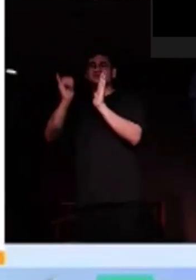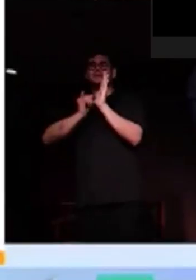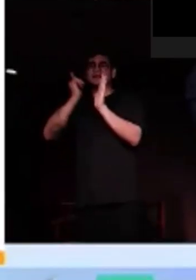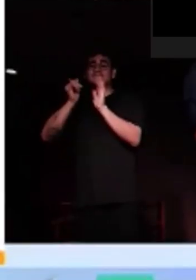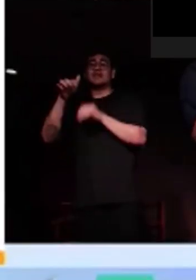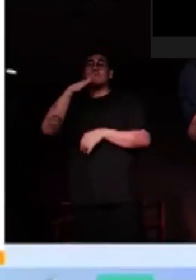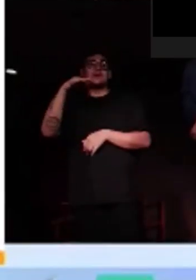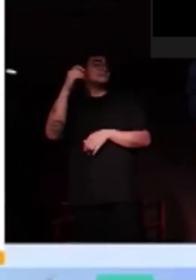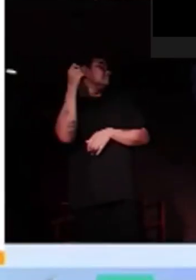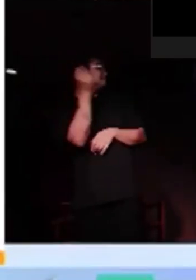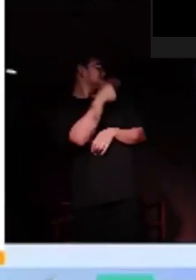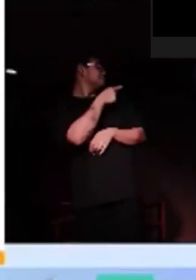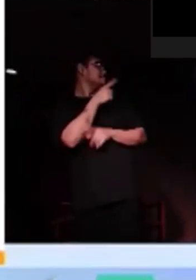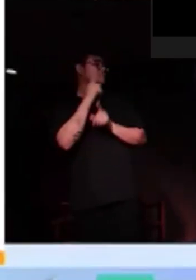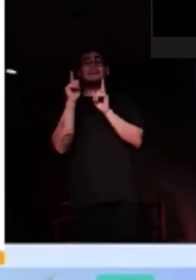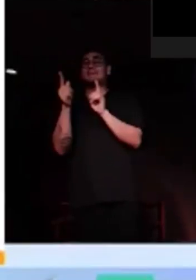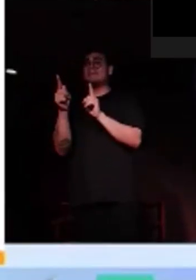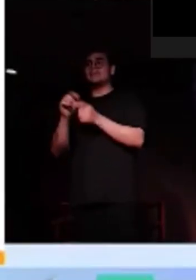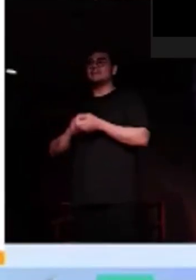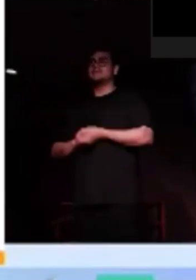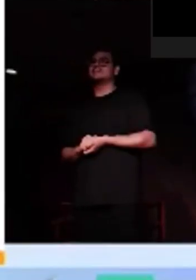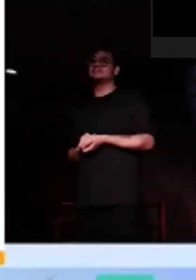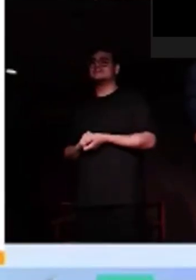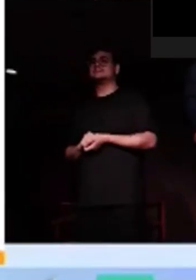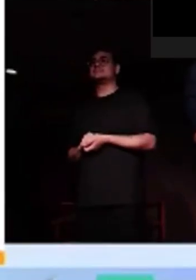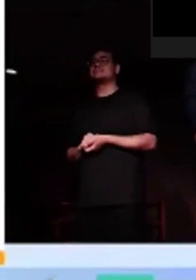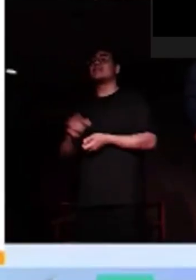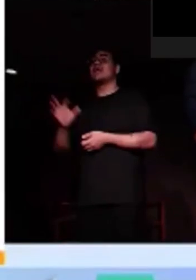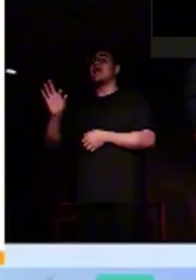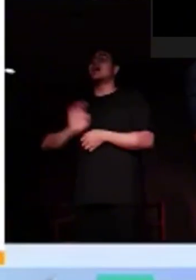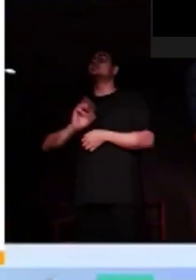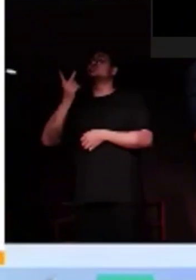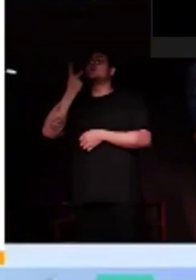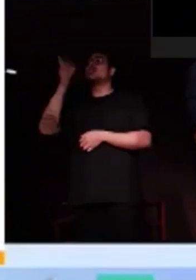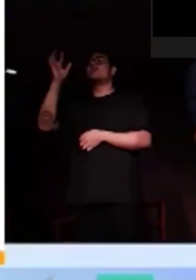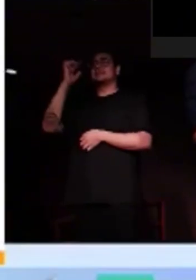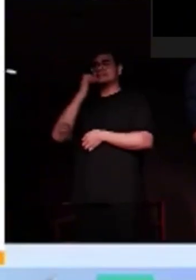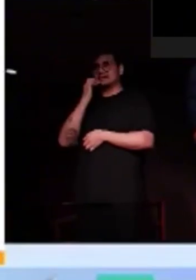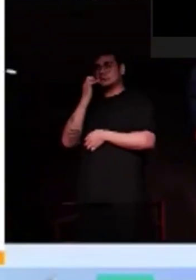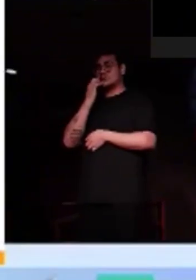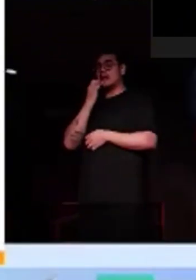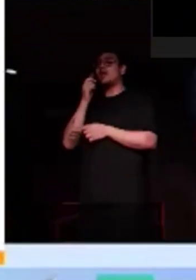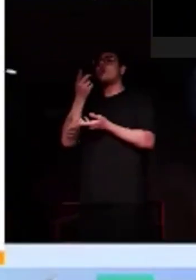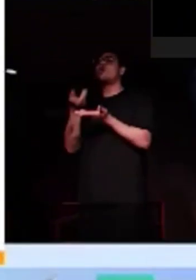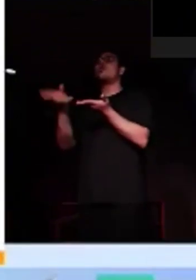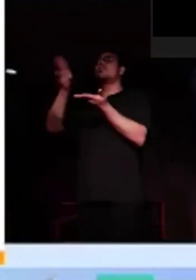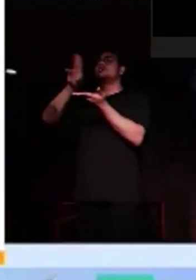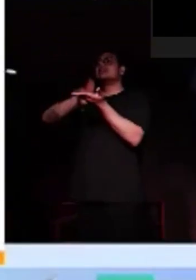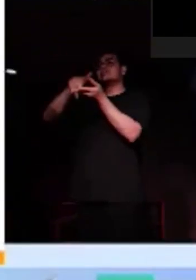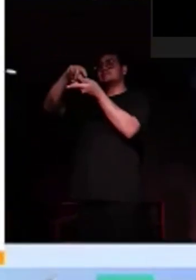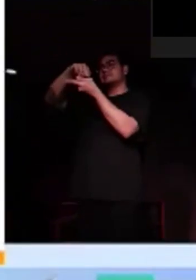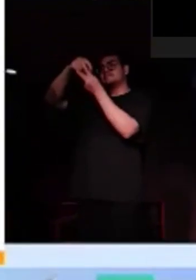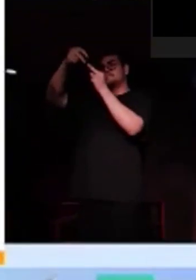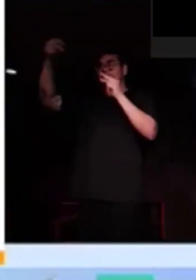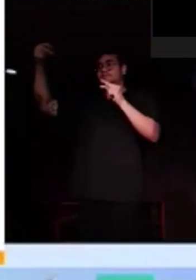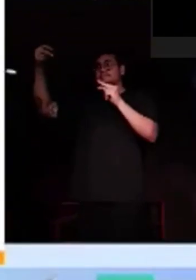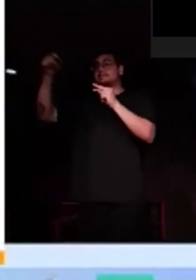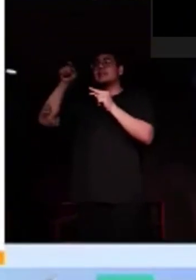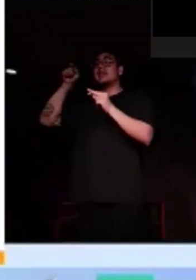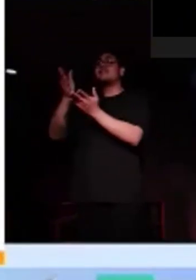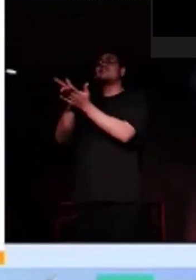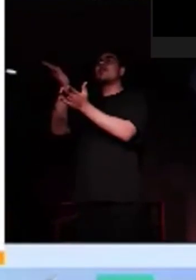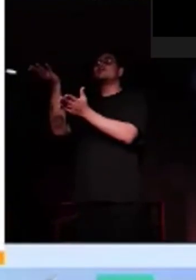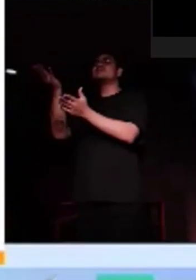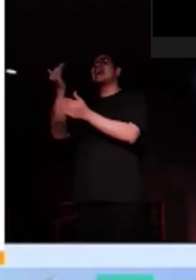C3, que es espectacular. En el año 2019 volvimos a el ADN, ahí se incorporaron 15 estudiantes de nuestra